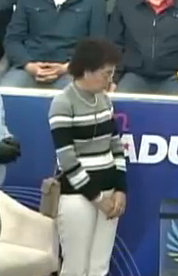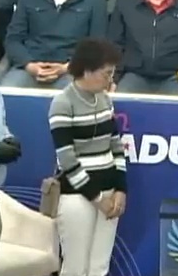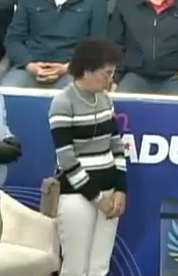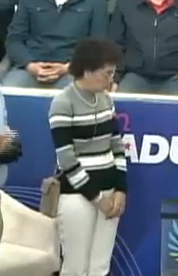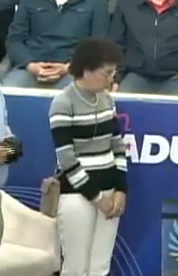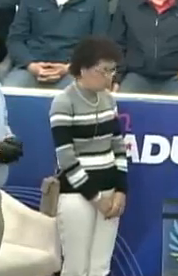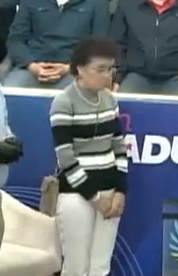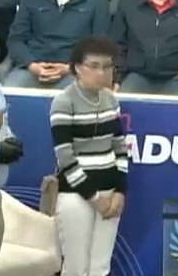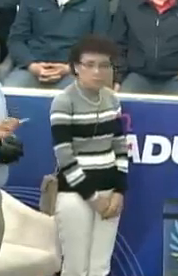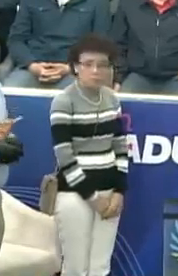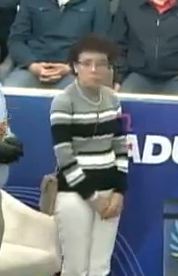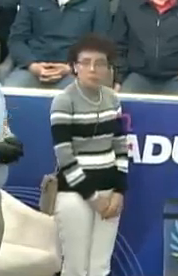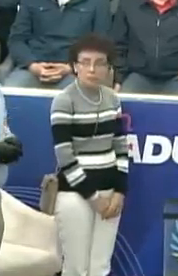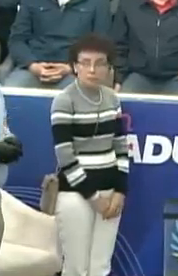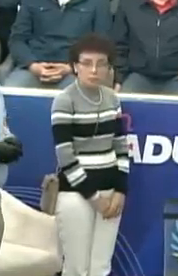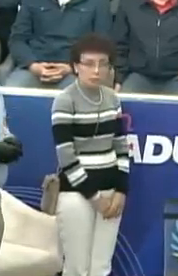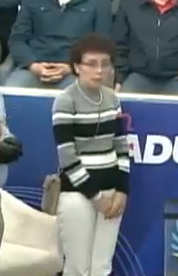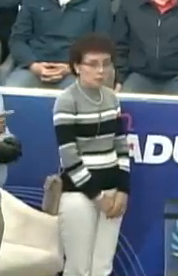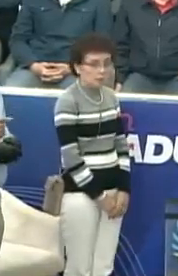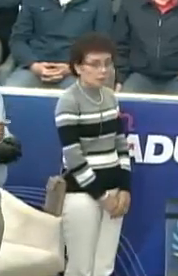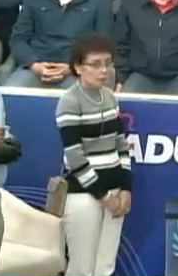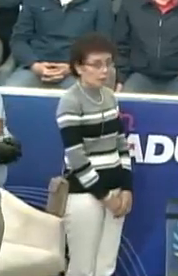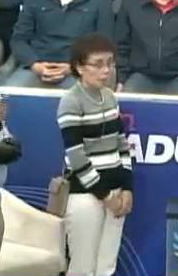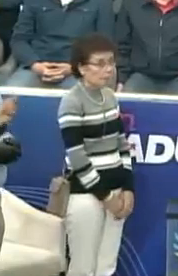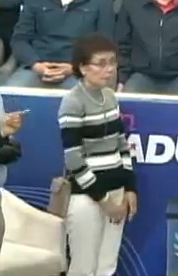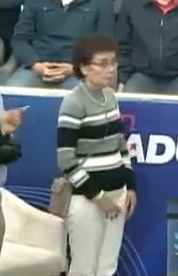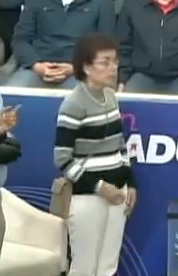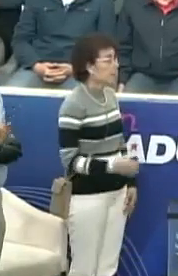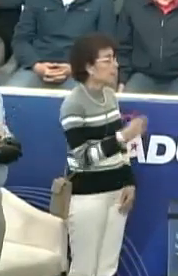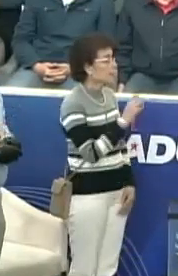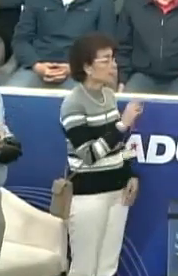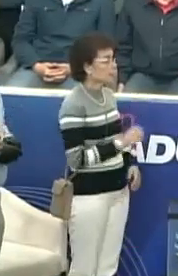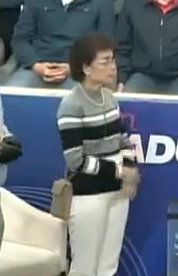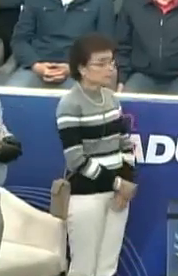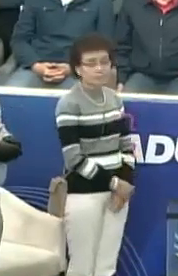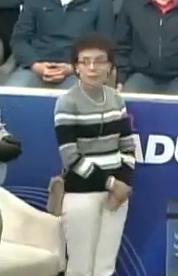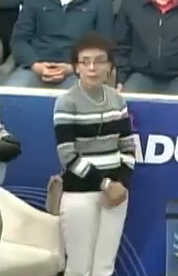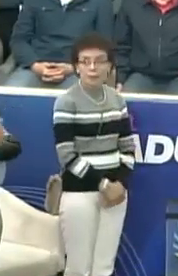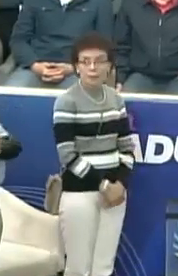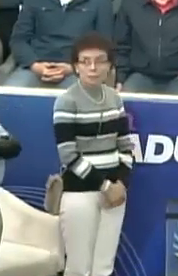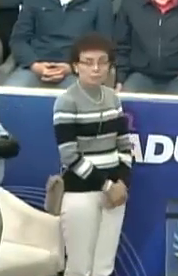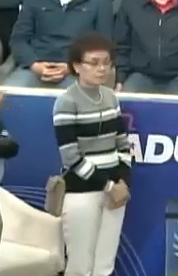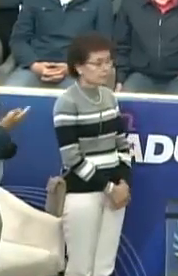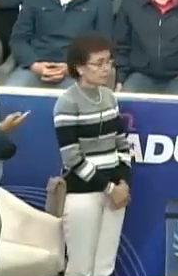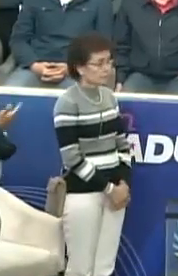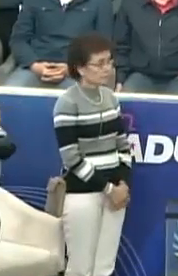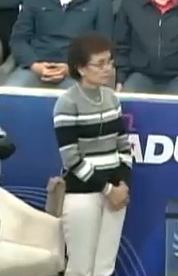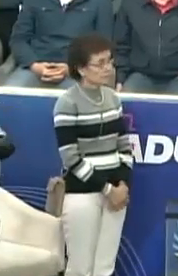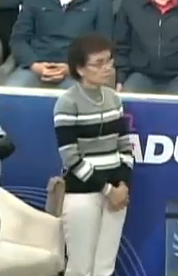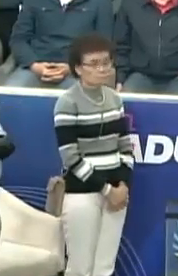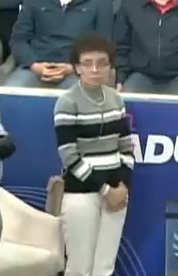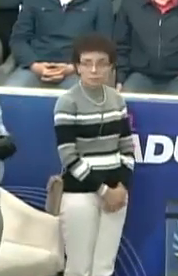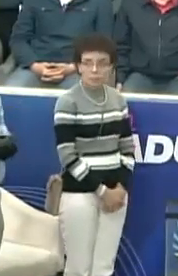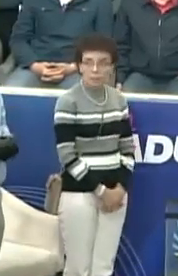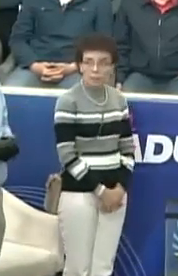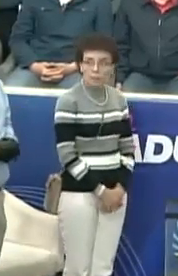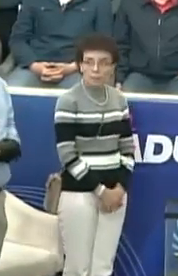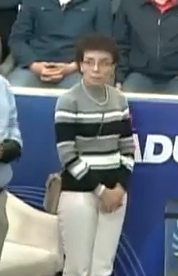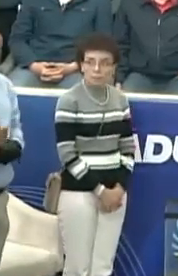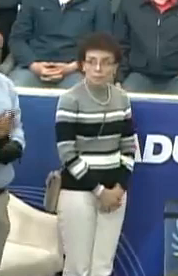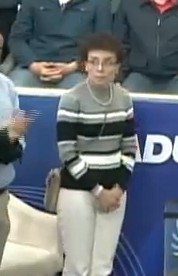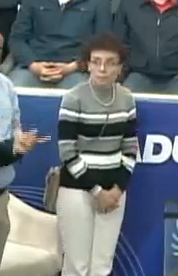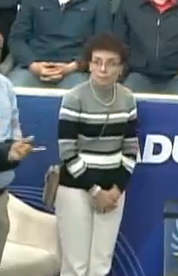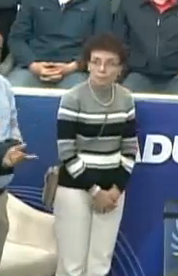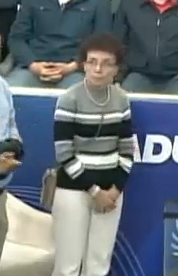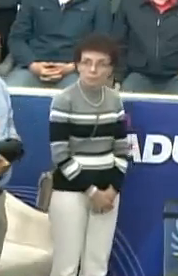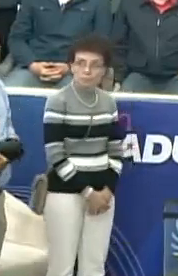que tarda en nacer unos entre 75 y 90 días, luego... esa tortuguilla